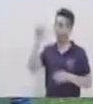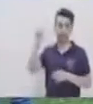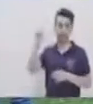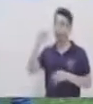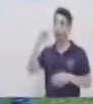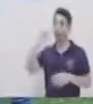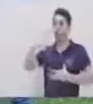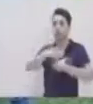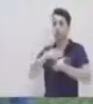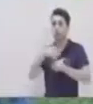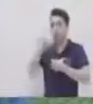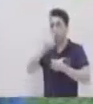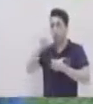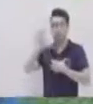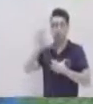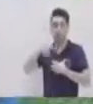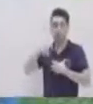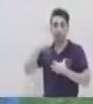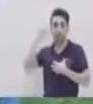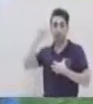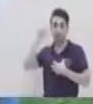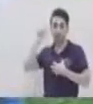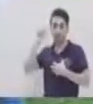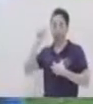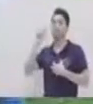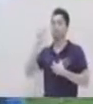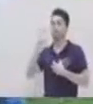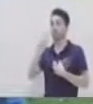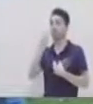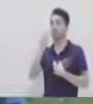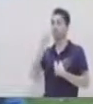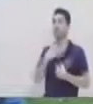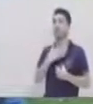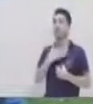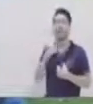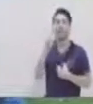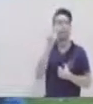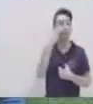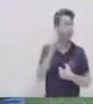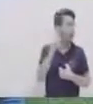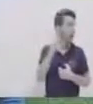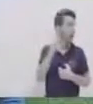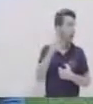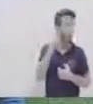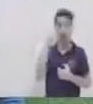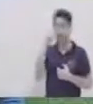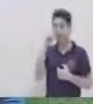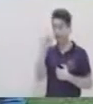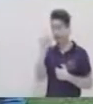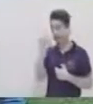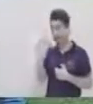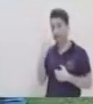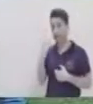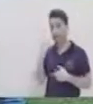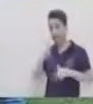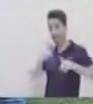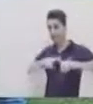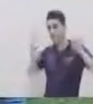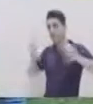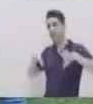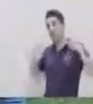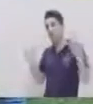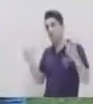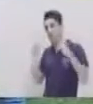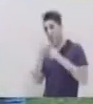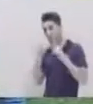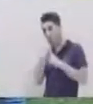el uso de la tilde. La importancia de la tilde, ¿verdad? Correcto, y a eso se le llama tilde diacrítica. Porque únicamente sirve para diferenciar